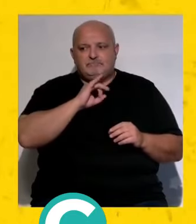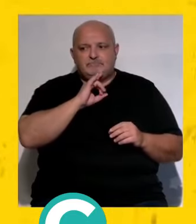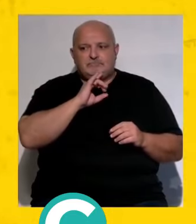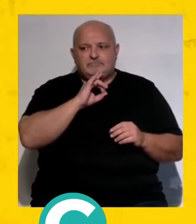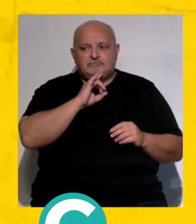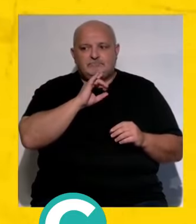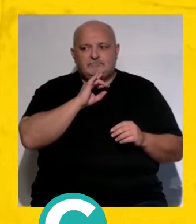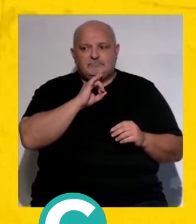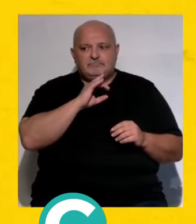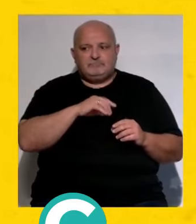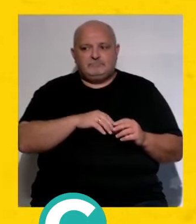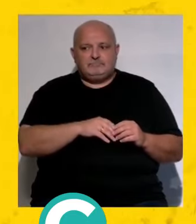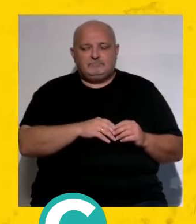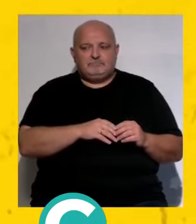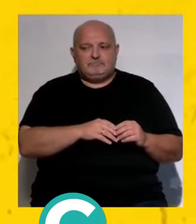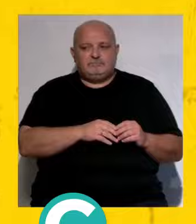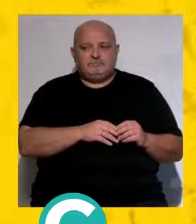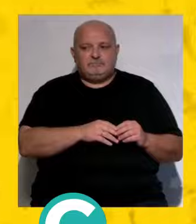bien,